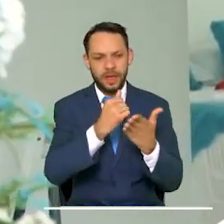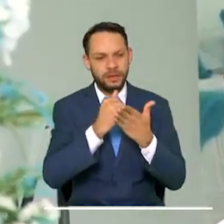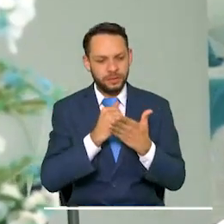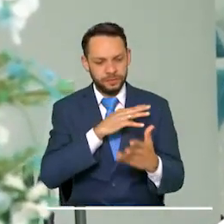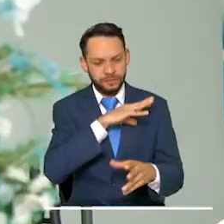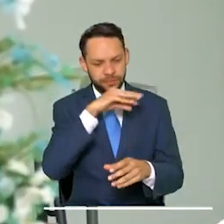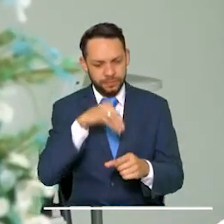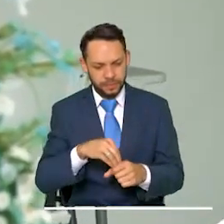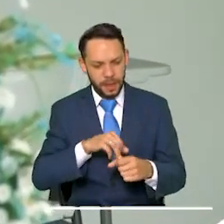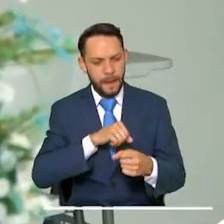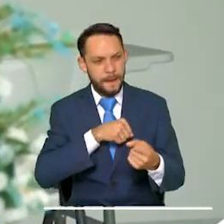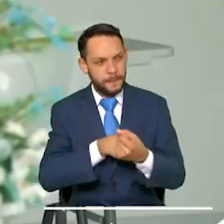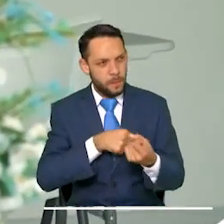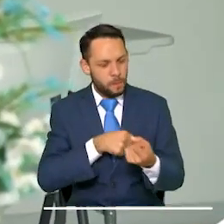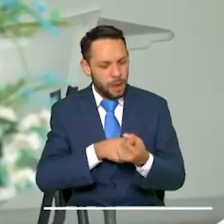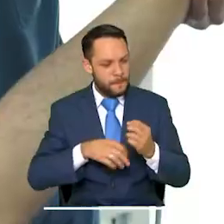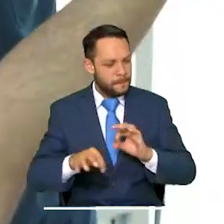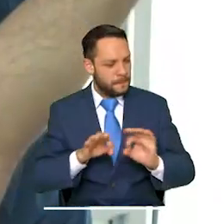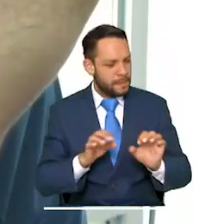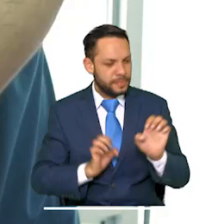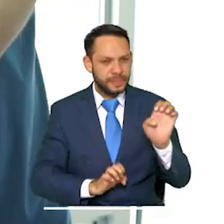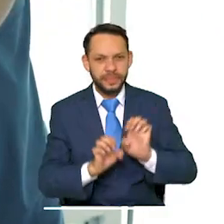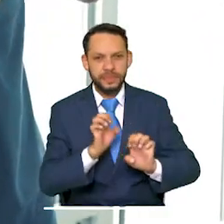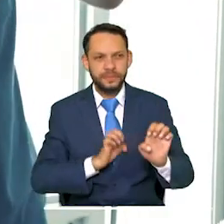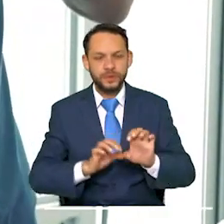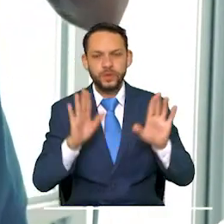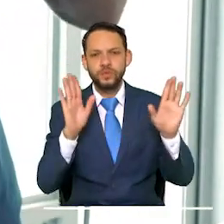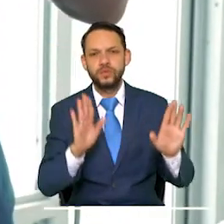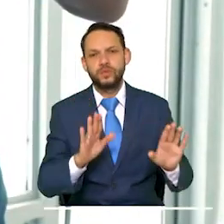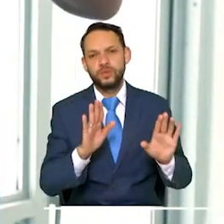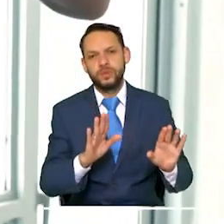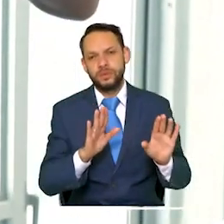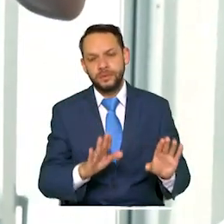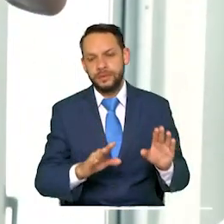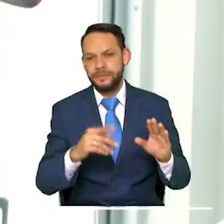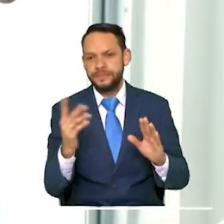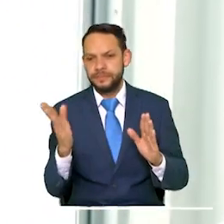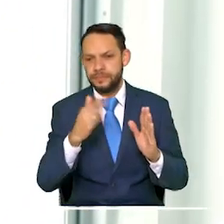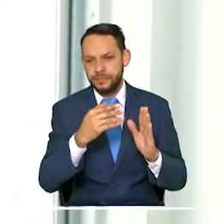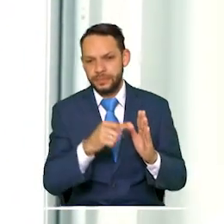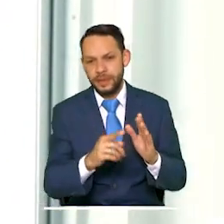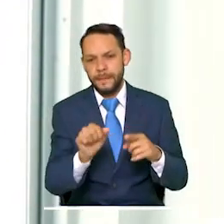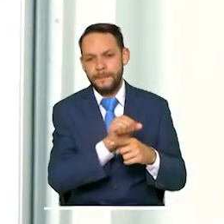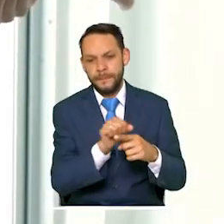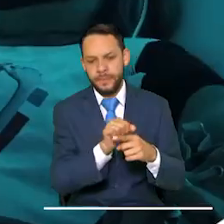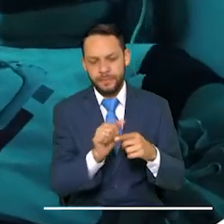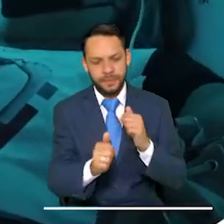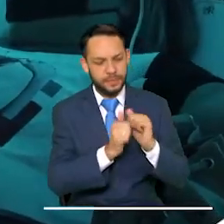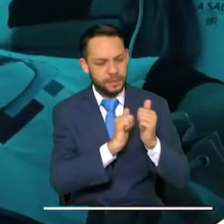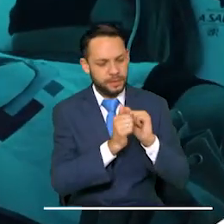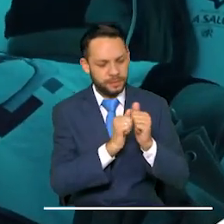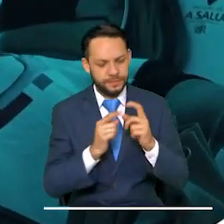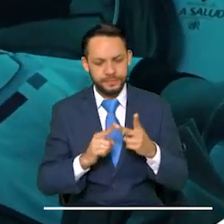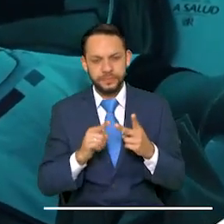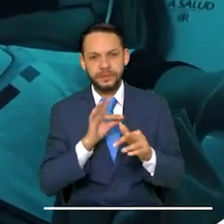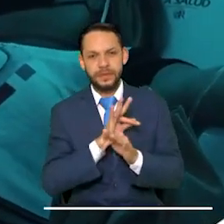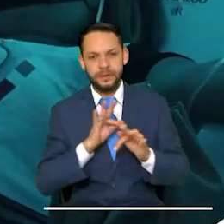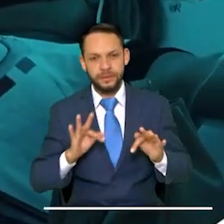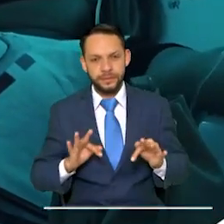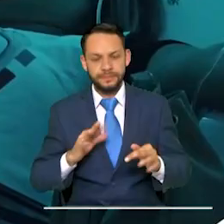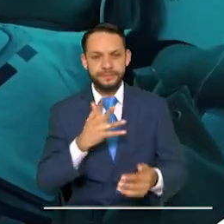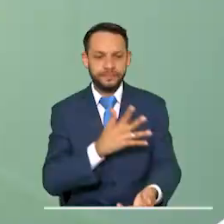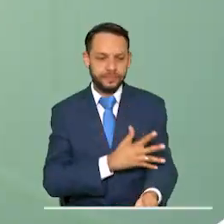para combatir este tipo de desórdenes. En este encontrarás sesiones de ejercicio personalizado, terapias con